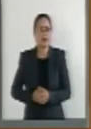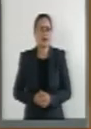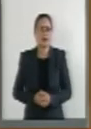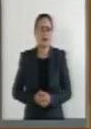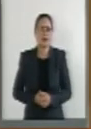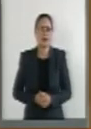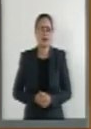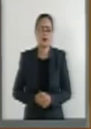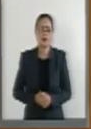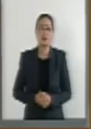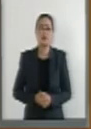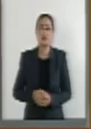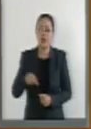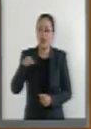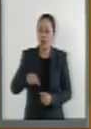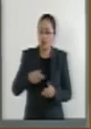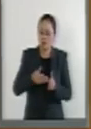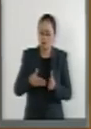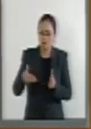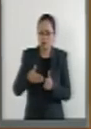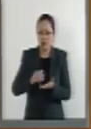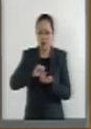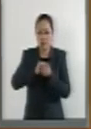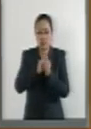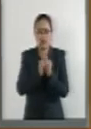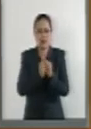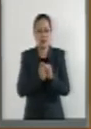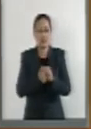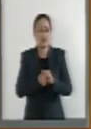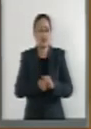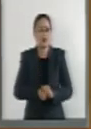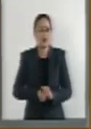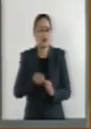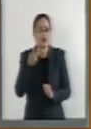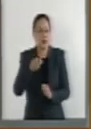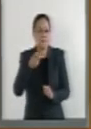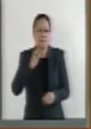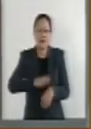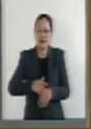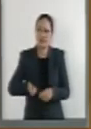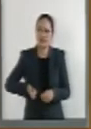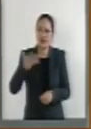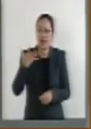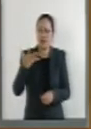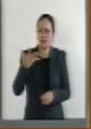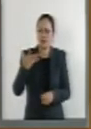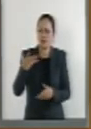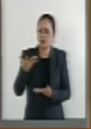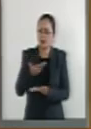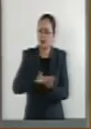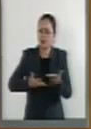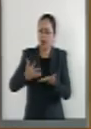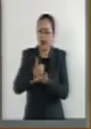en el tiempo y en el espacio se les están convirtiendo más costosas que la renta que están